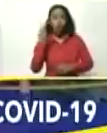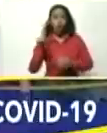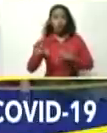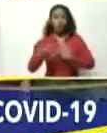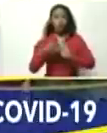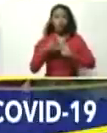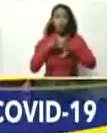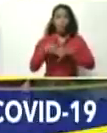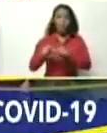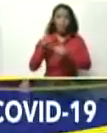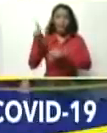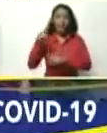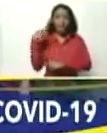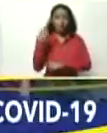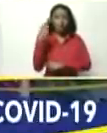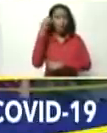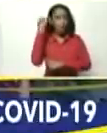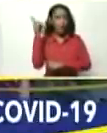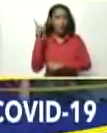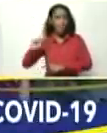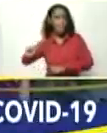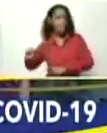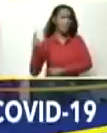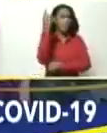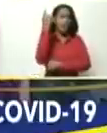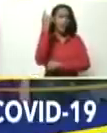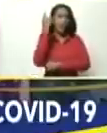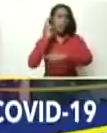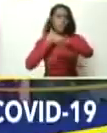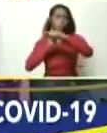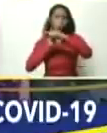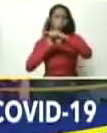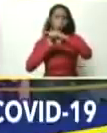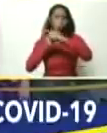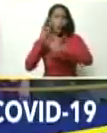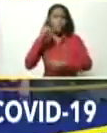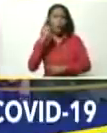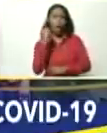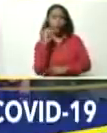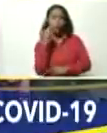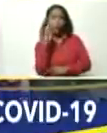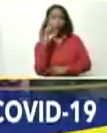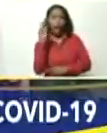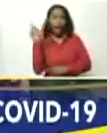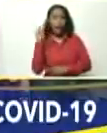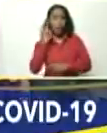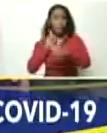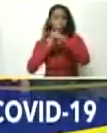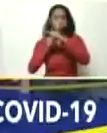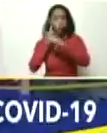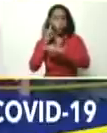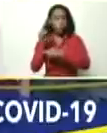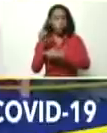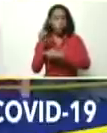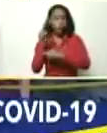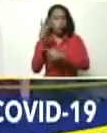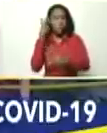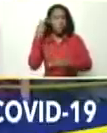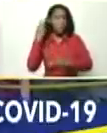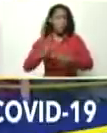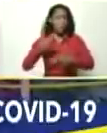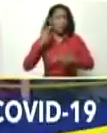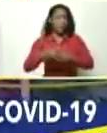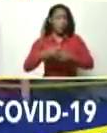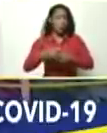Antioligárquica como ella sola. Fue la primera a identificar, Manuela Sáenz, fue la primera a identificar el peligro de